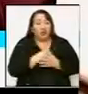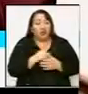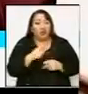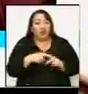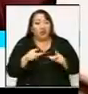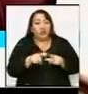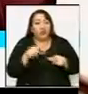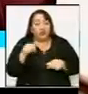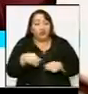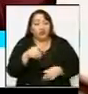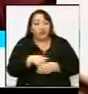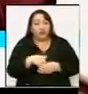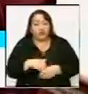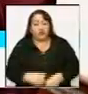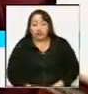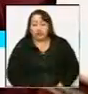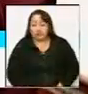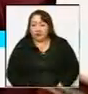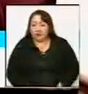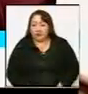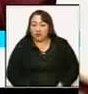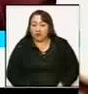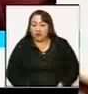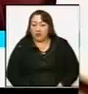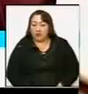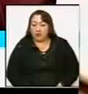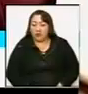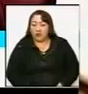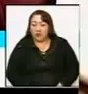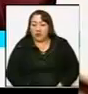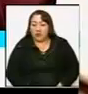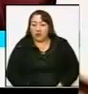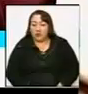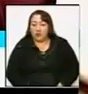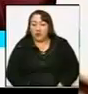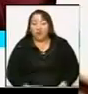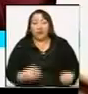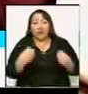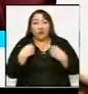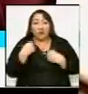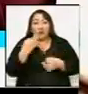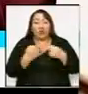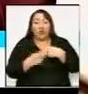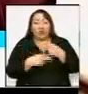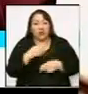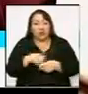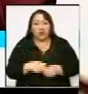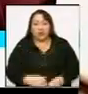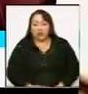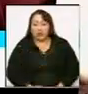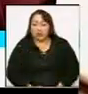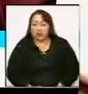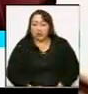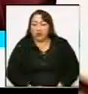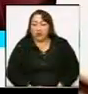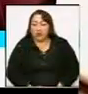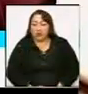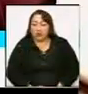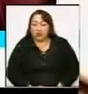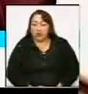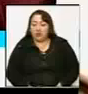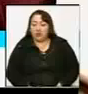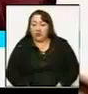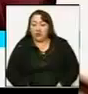las circunscripciones electorales del país hay oficinas de Jurado Nacional de Elecciones